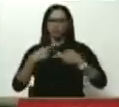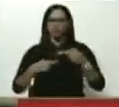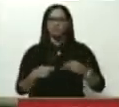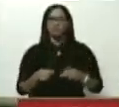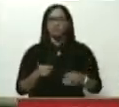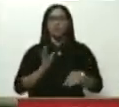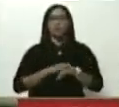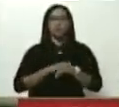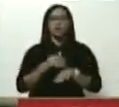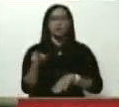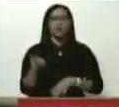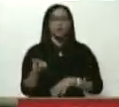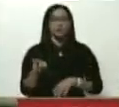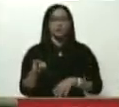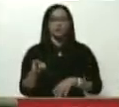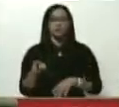eso.